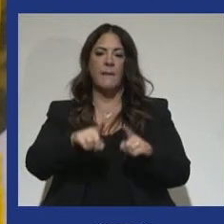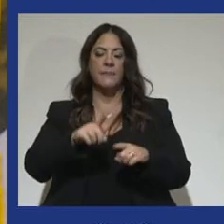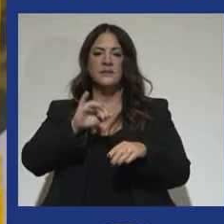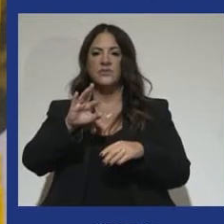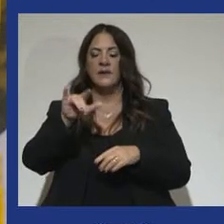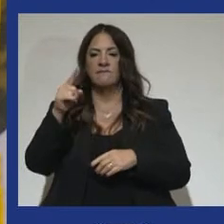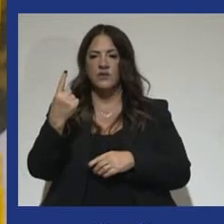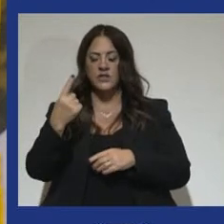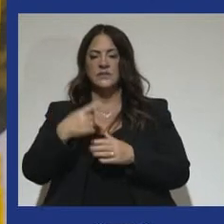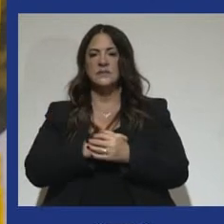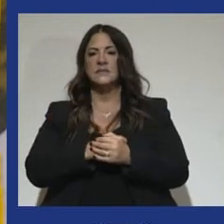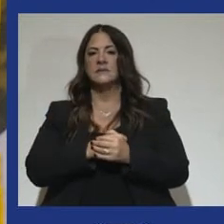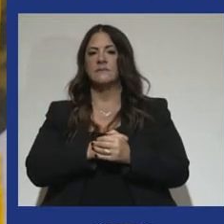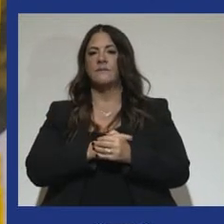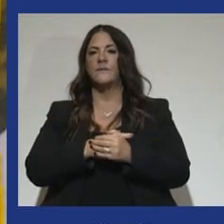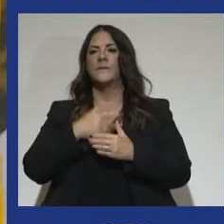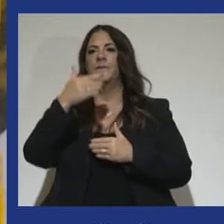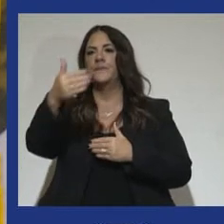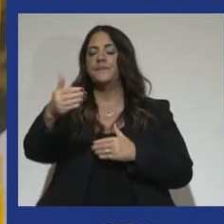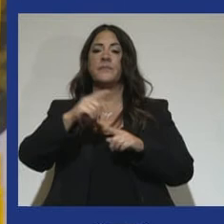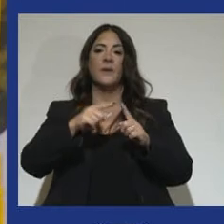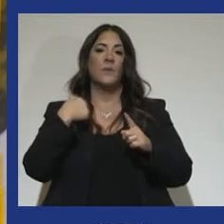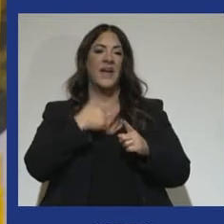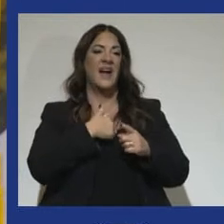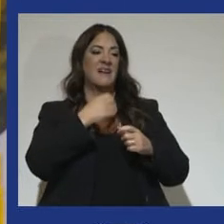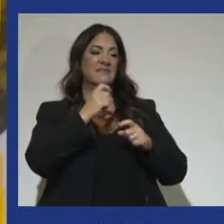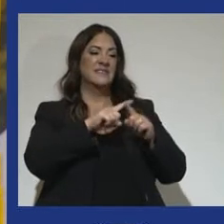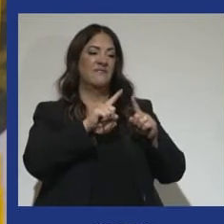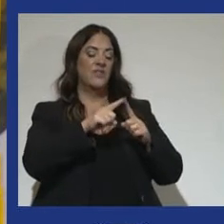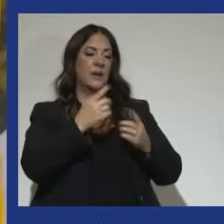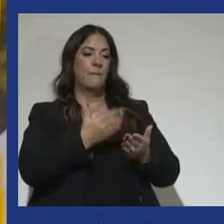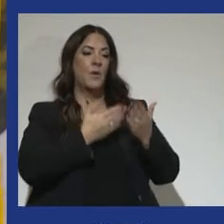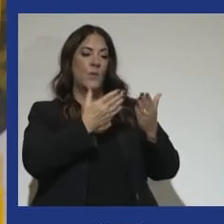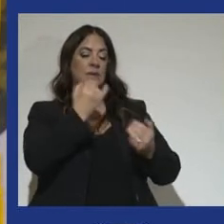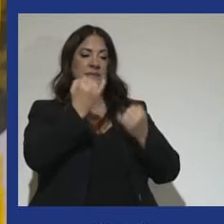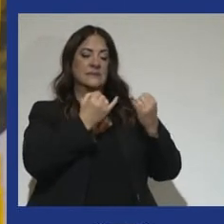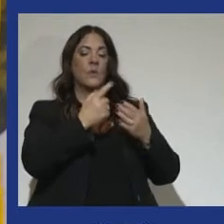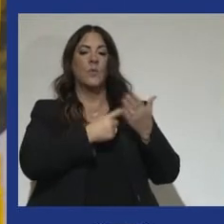sucederán el primero de julio tenemos varias propuestas